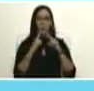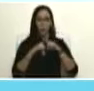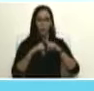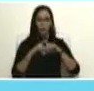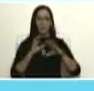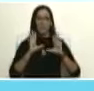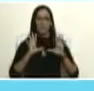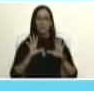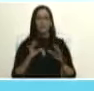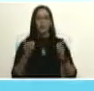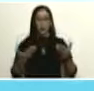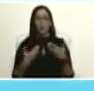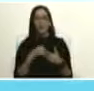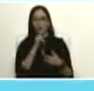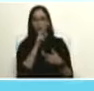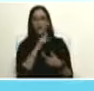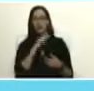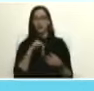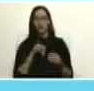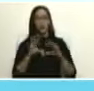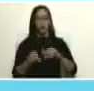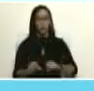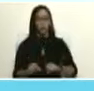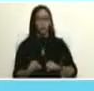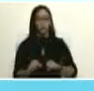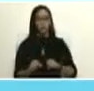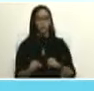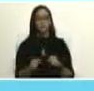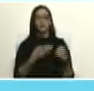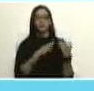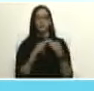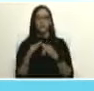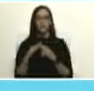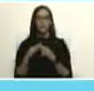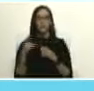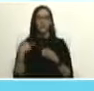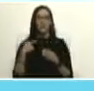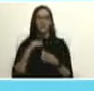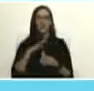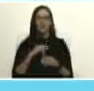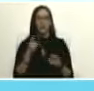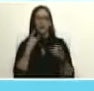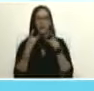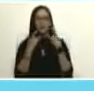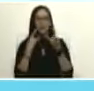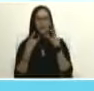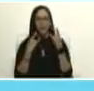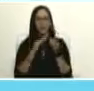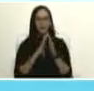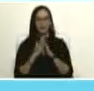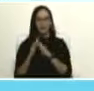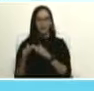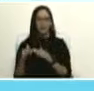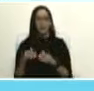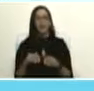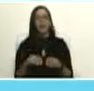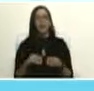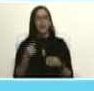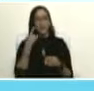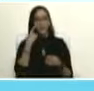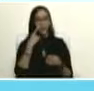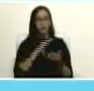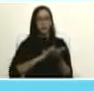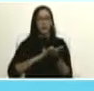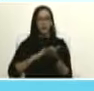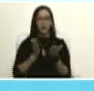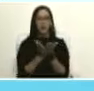reporte. Y después nosotros actuamos. Y la comunidad tiene que estar muy activa en la recuperación de escuelas y liceos, Luis.